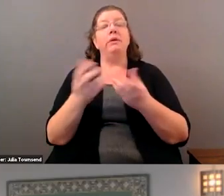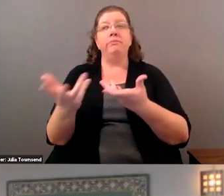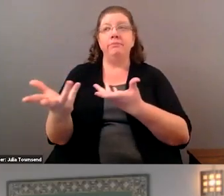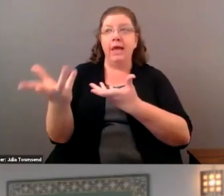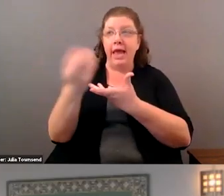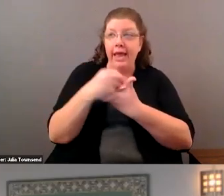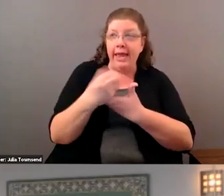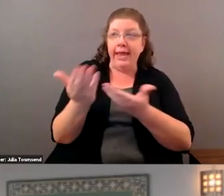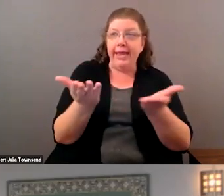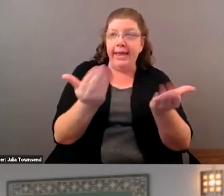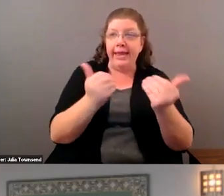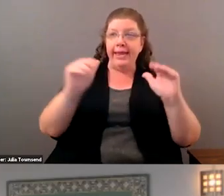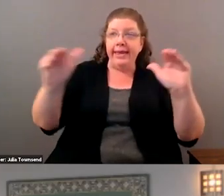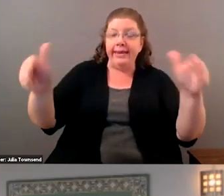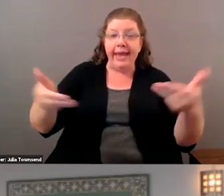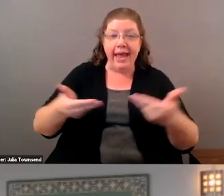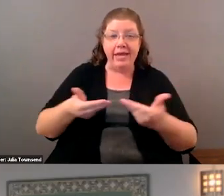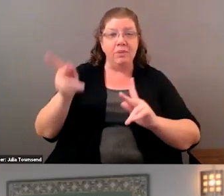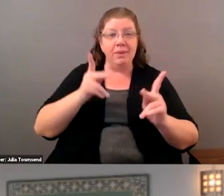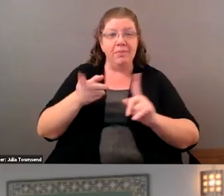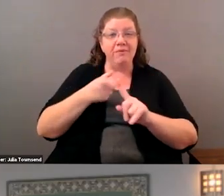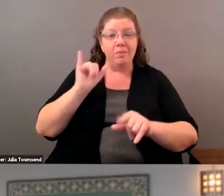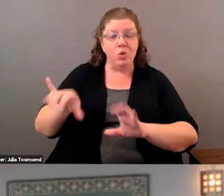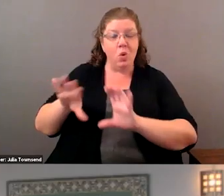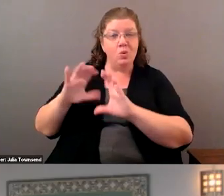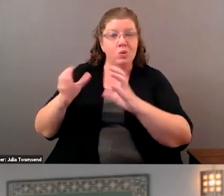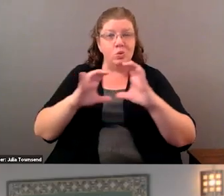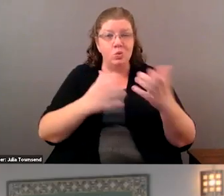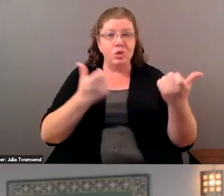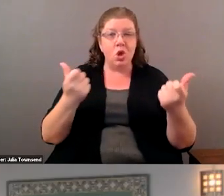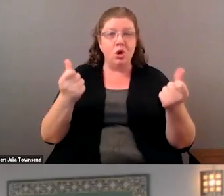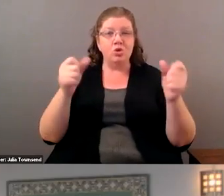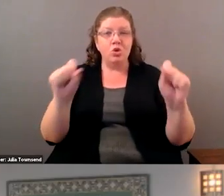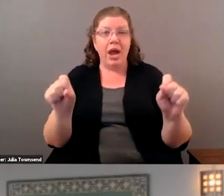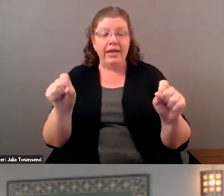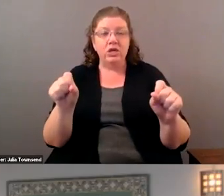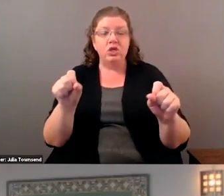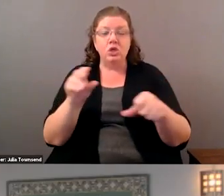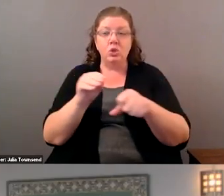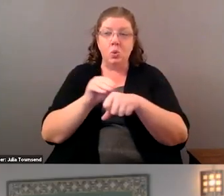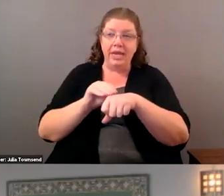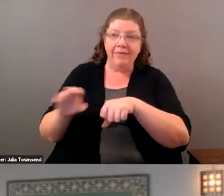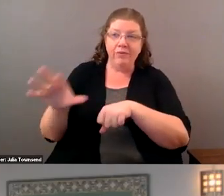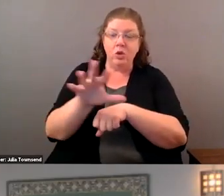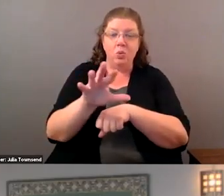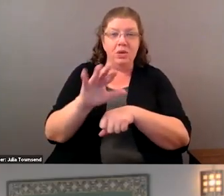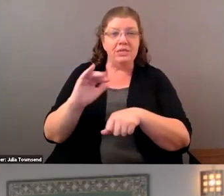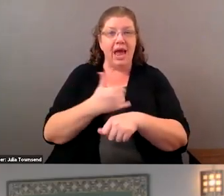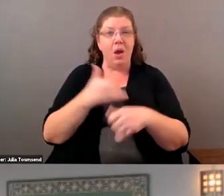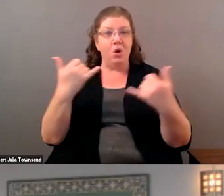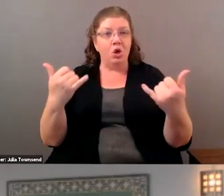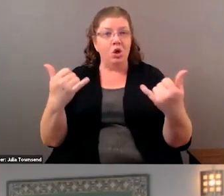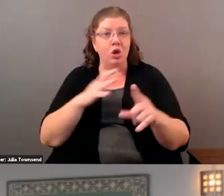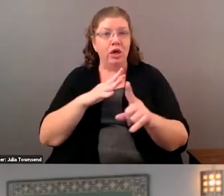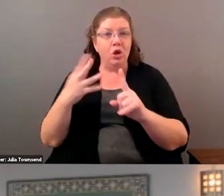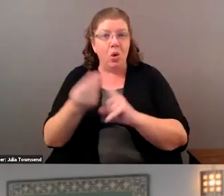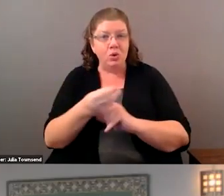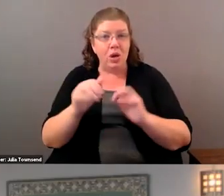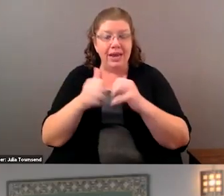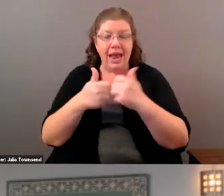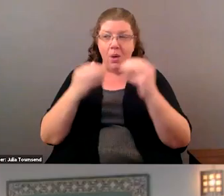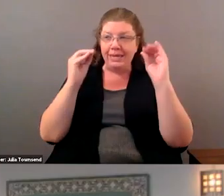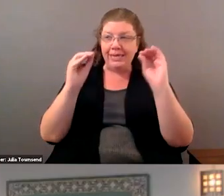invito y les invito a que ustedes participen más con las personas que vienen de estos grupos y que están